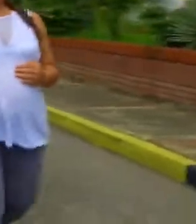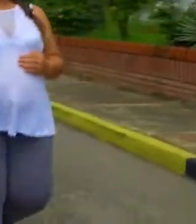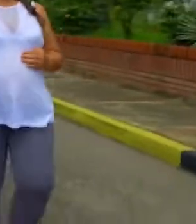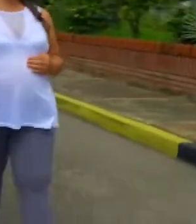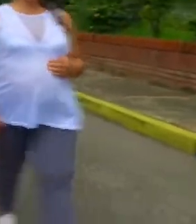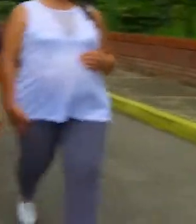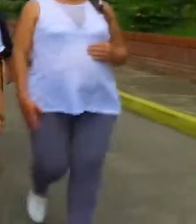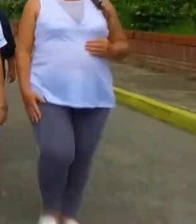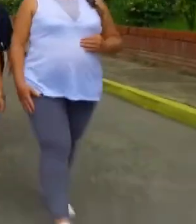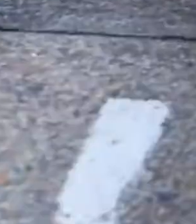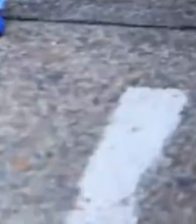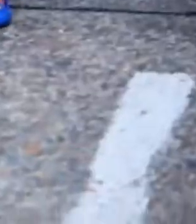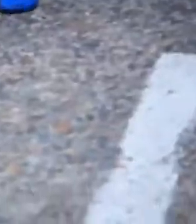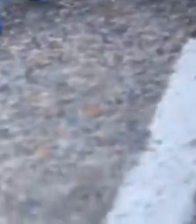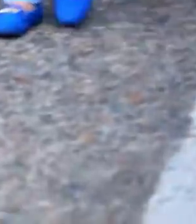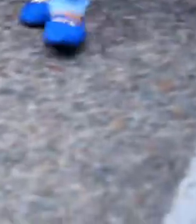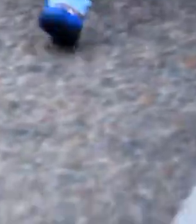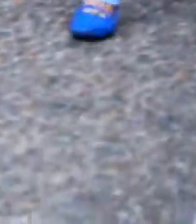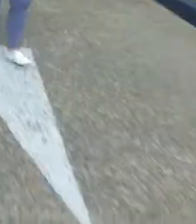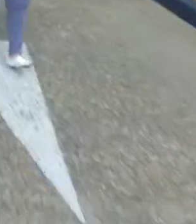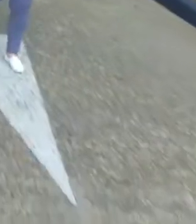Quiero un mejor porvenir.